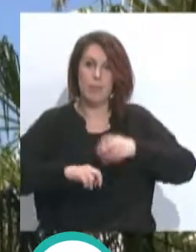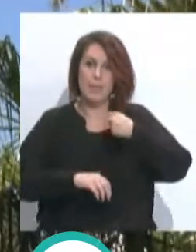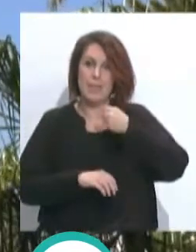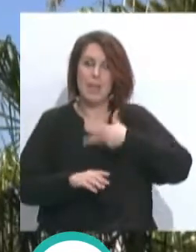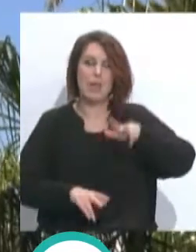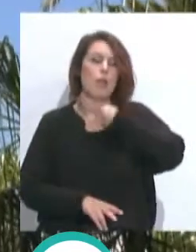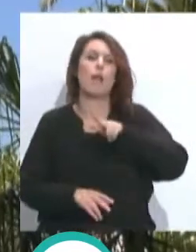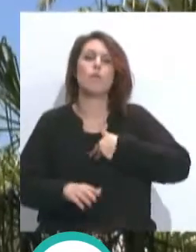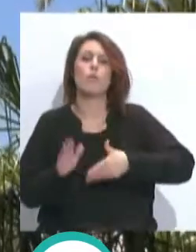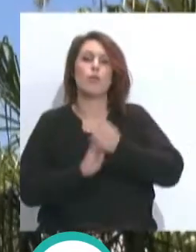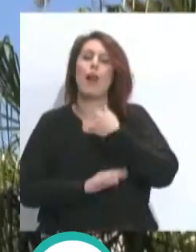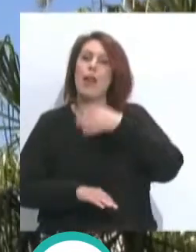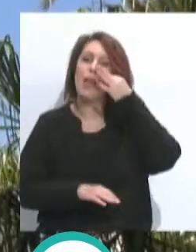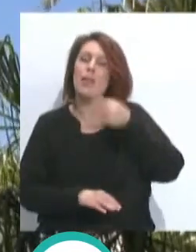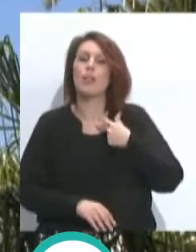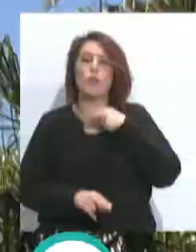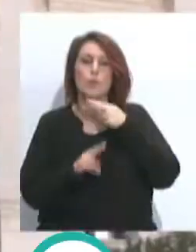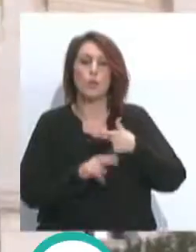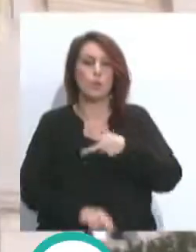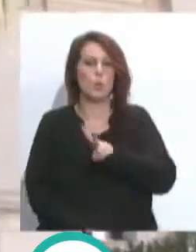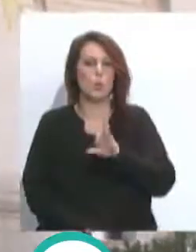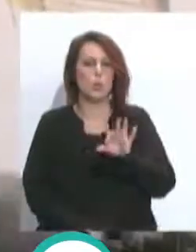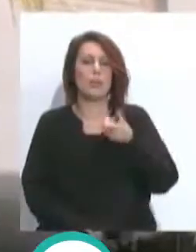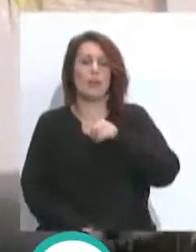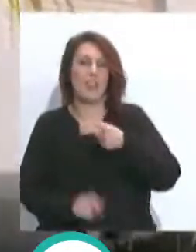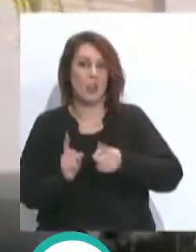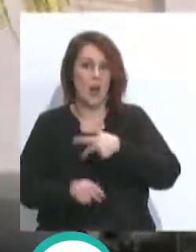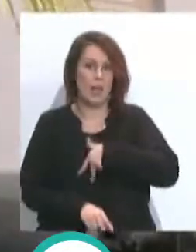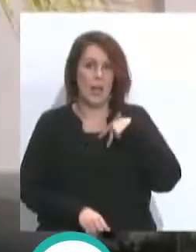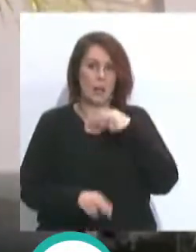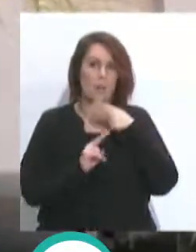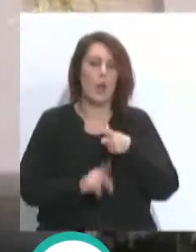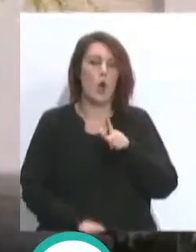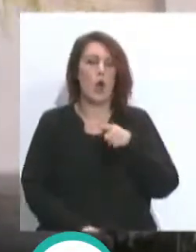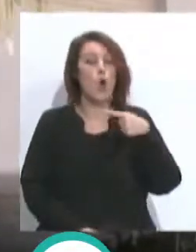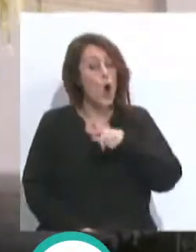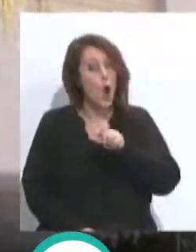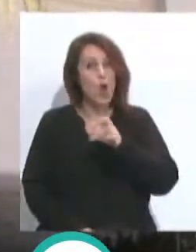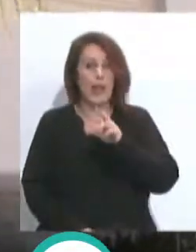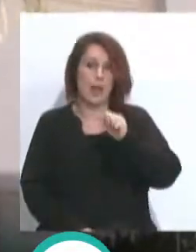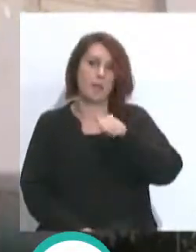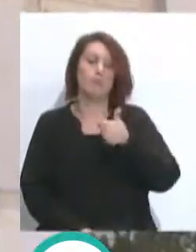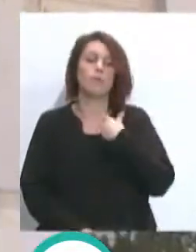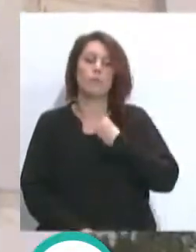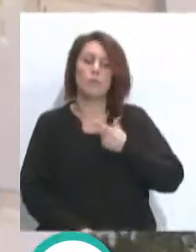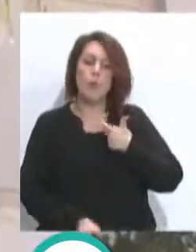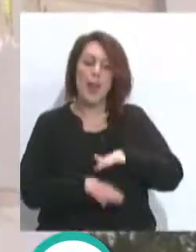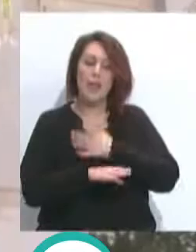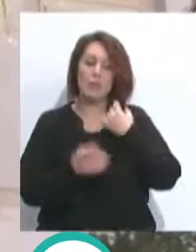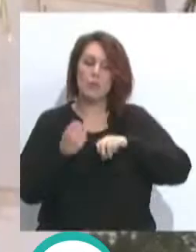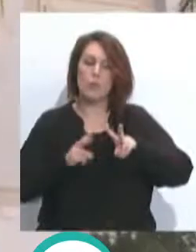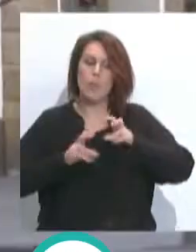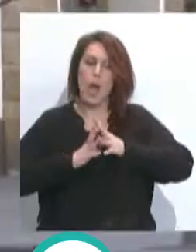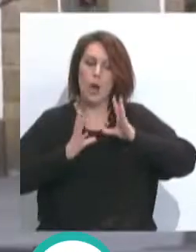de la Fundación Realidades, Chus Muñoz, y con la directora general, Gloria García, al objeto de concretar las nuevas